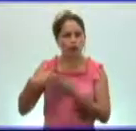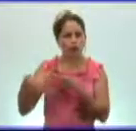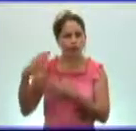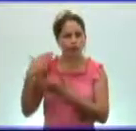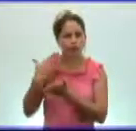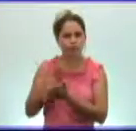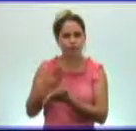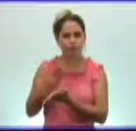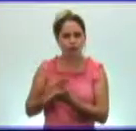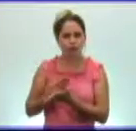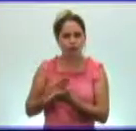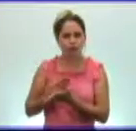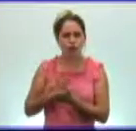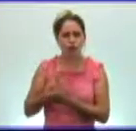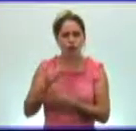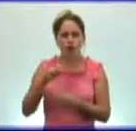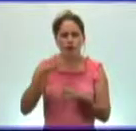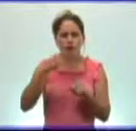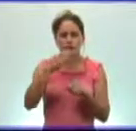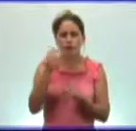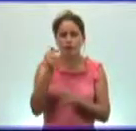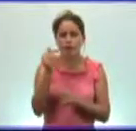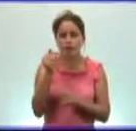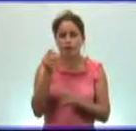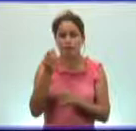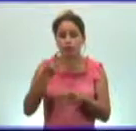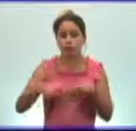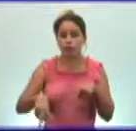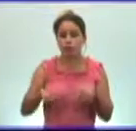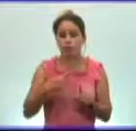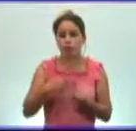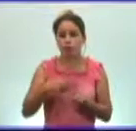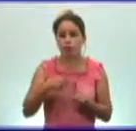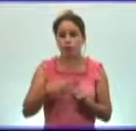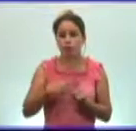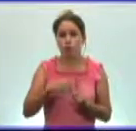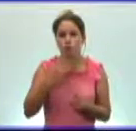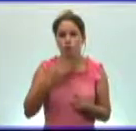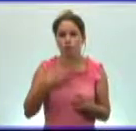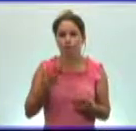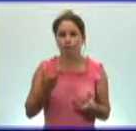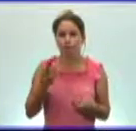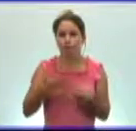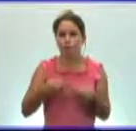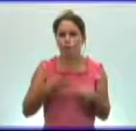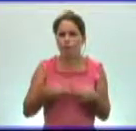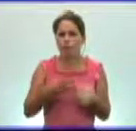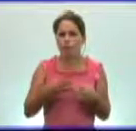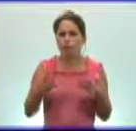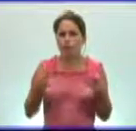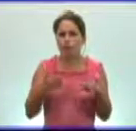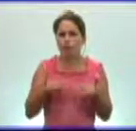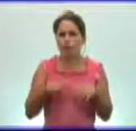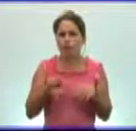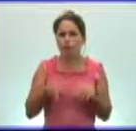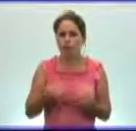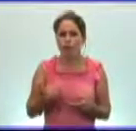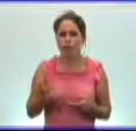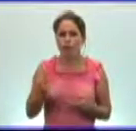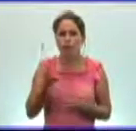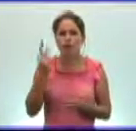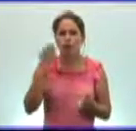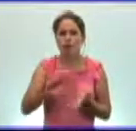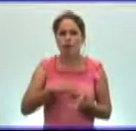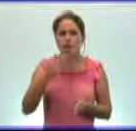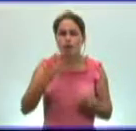los cationes presentan cargas positivas. ¿Cómo nombraríamos a esta sustancia? Primero colocaríamos el nombre del anión con la